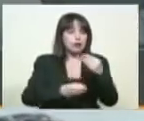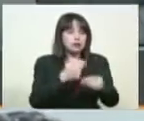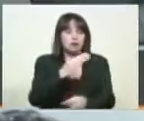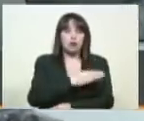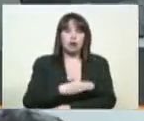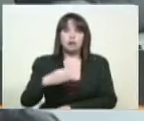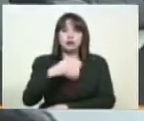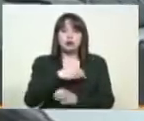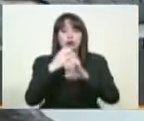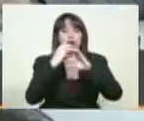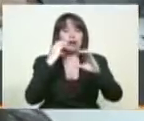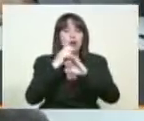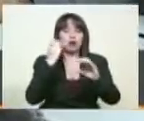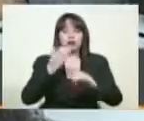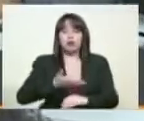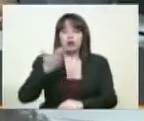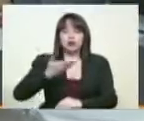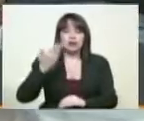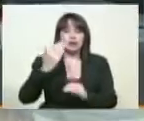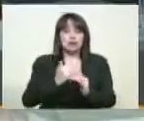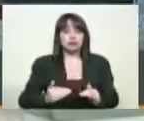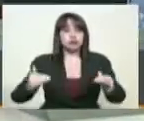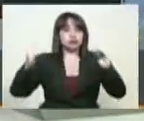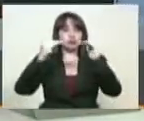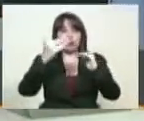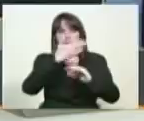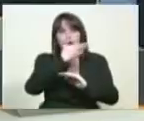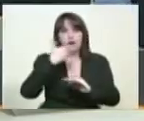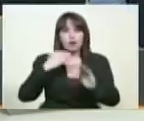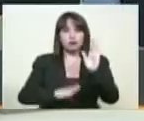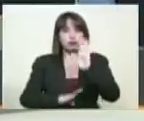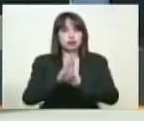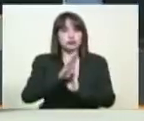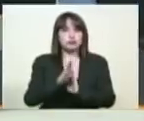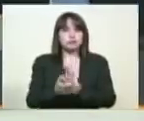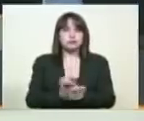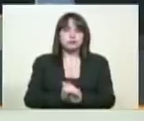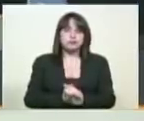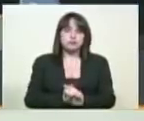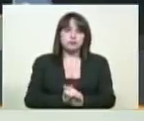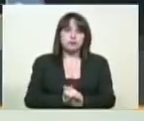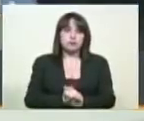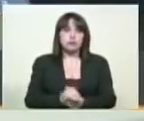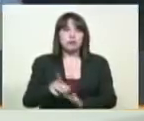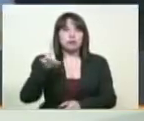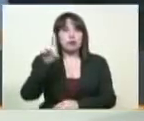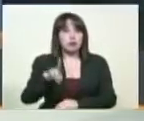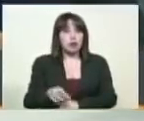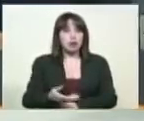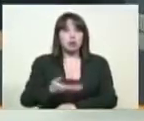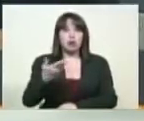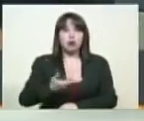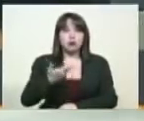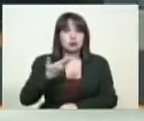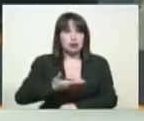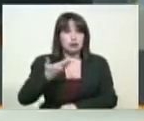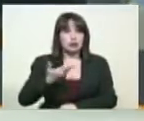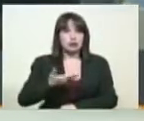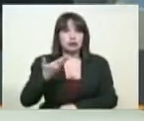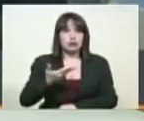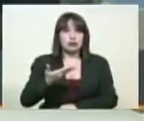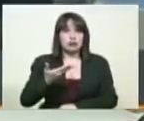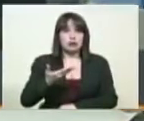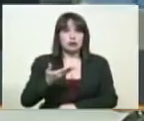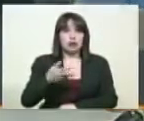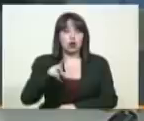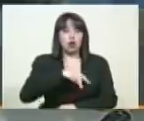transporte de mayor nivel pero también va a servir de base con